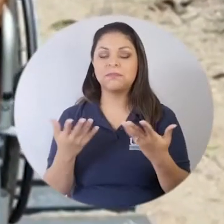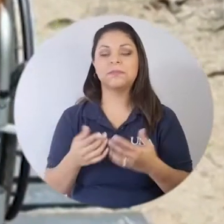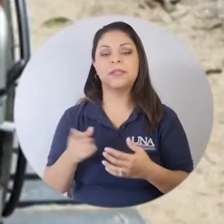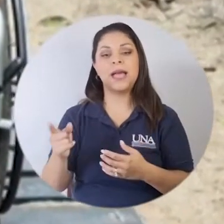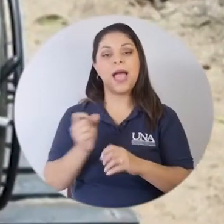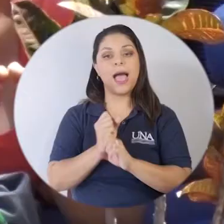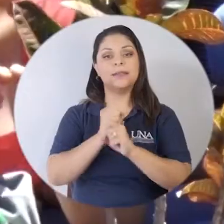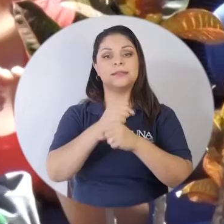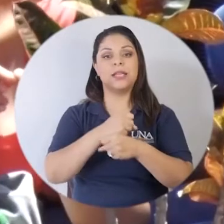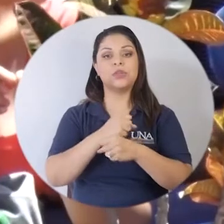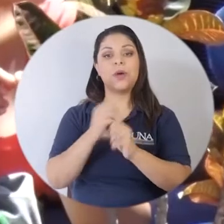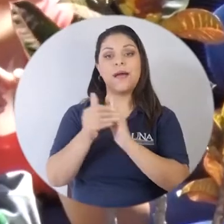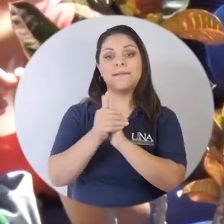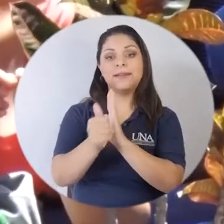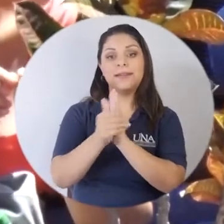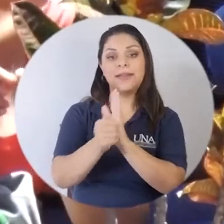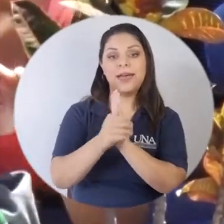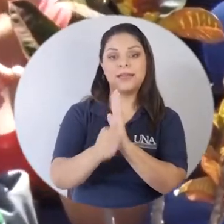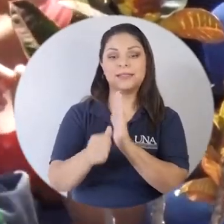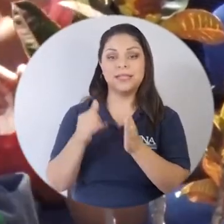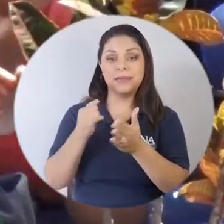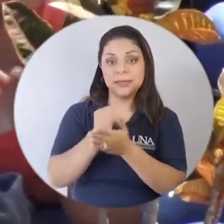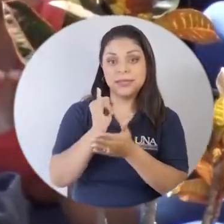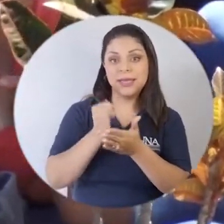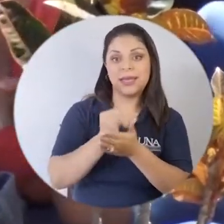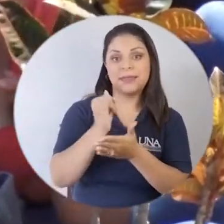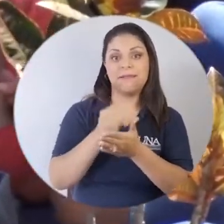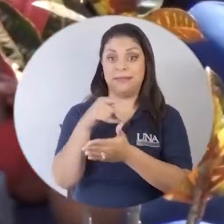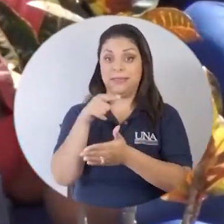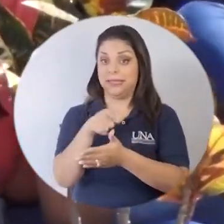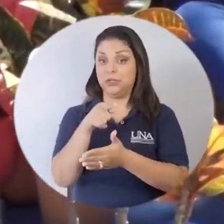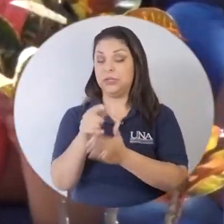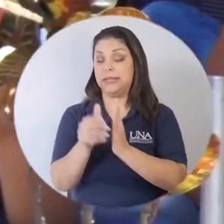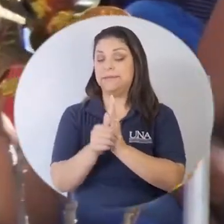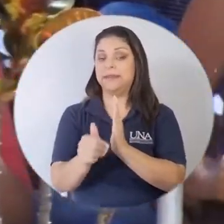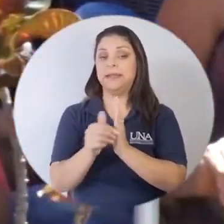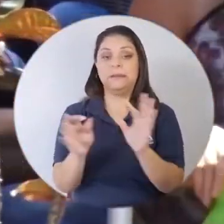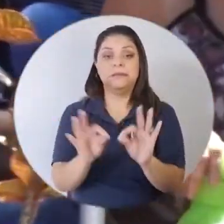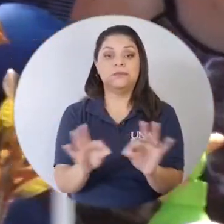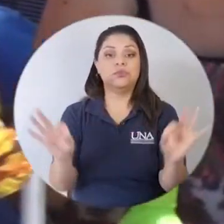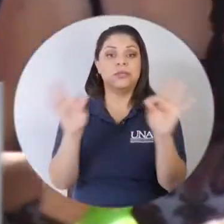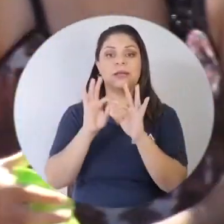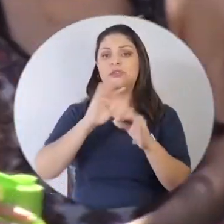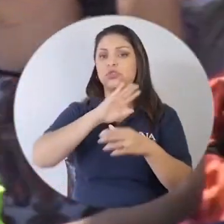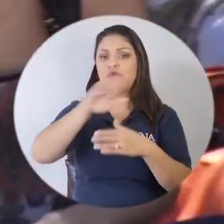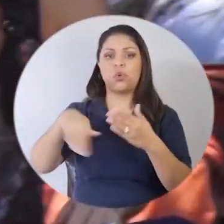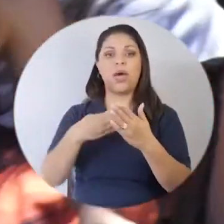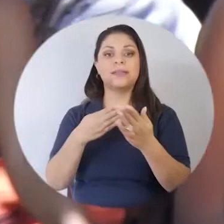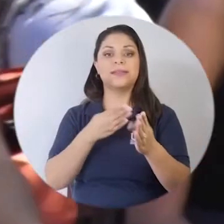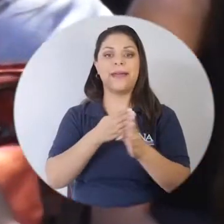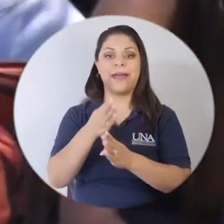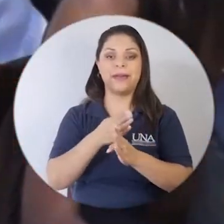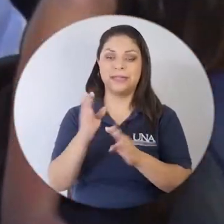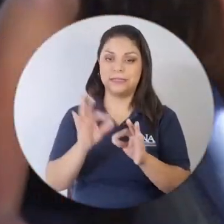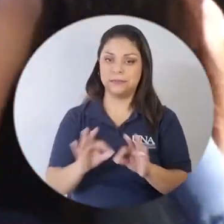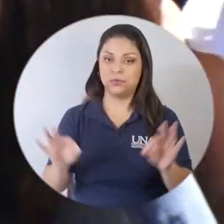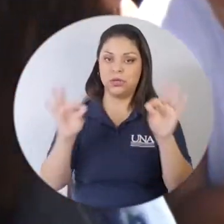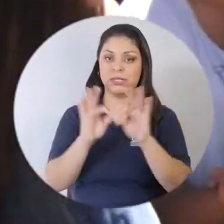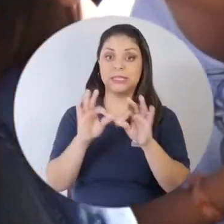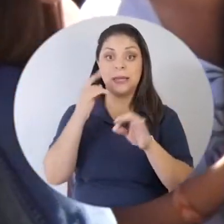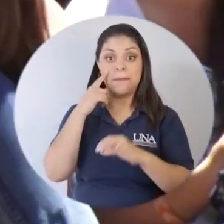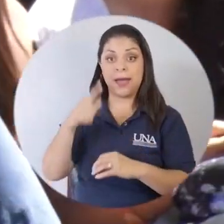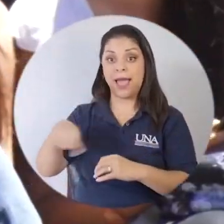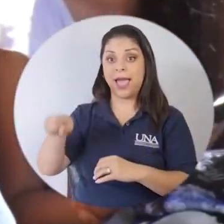el desarrollo de habilidades investigativas, que es una competencia muy importante y que es demandada en todas las carreras. Fue una